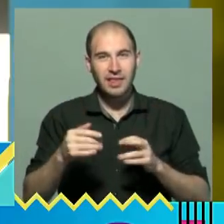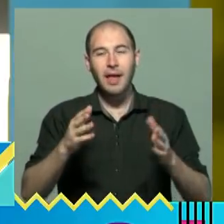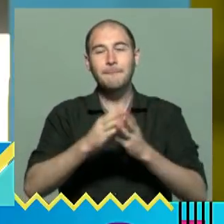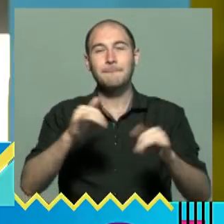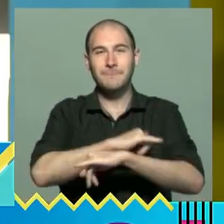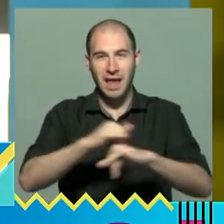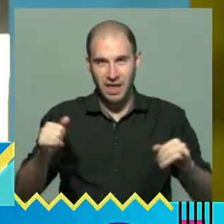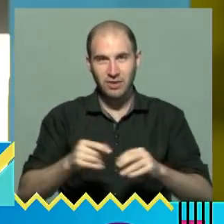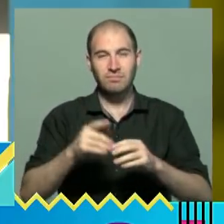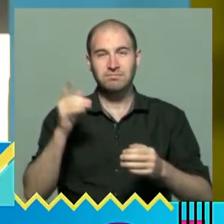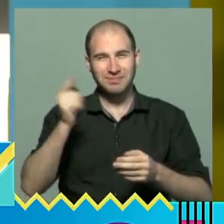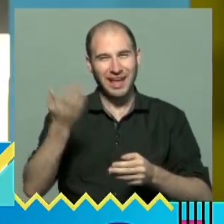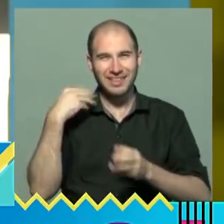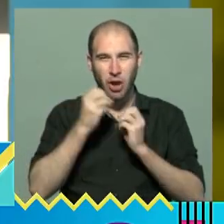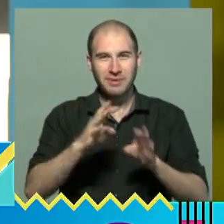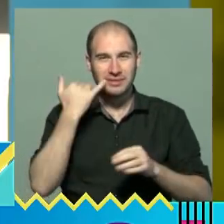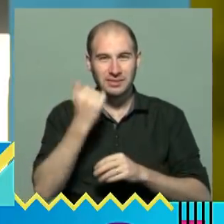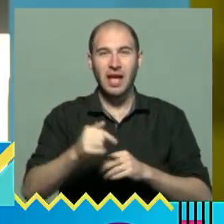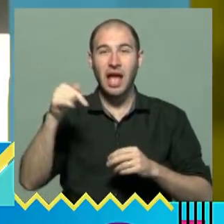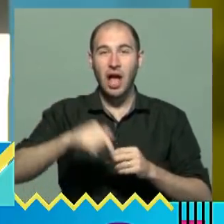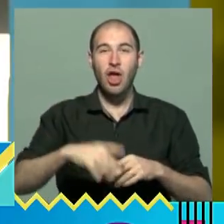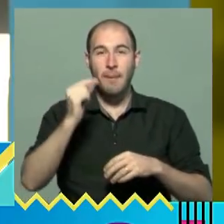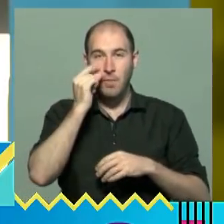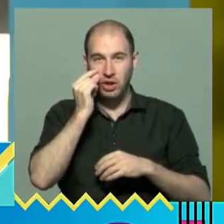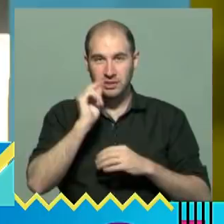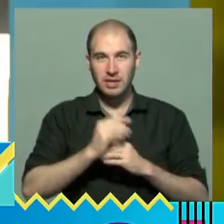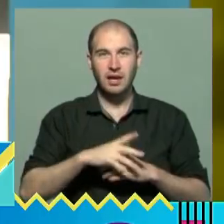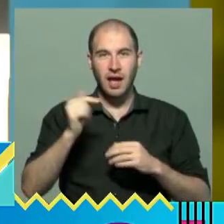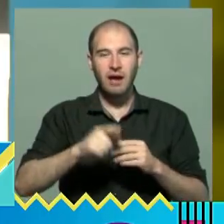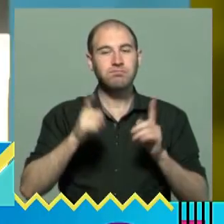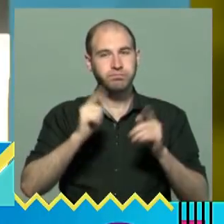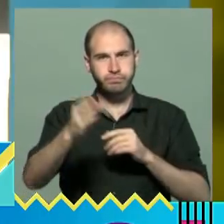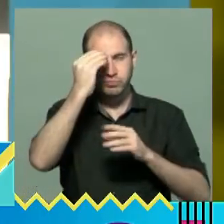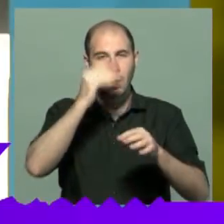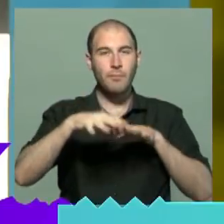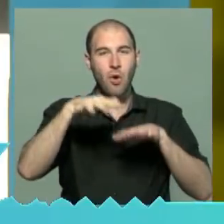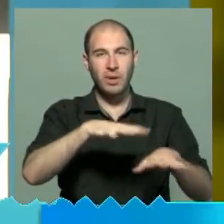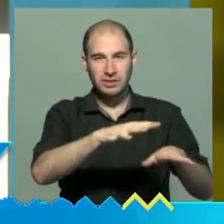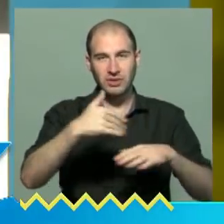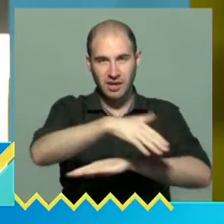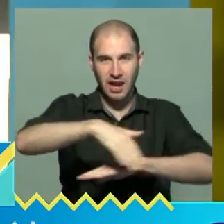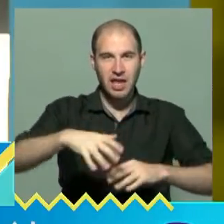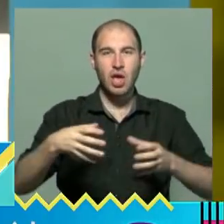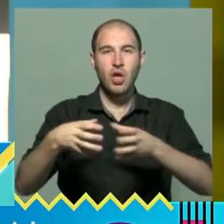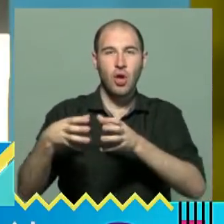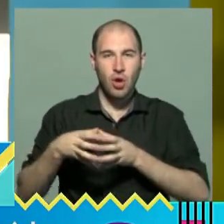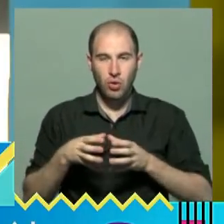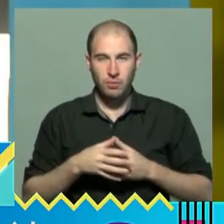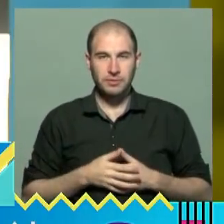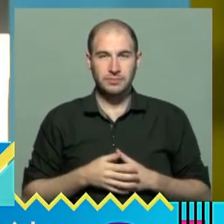mediáticamente ya se empezó a imponer desde hace mucho tiempo. Hoy ya la política está haciendo eco también de movilizaciones en la calle, de organizaciones que